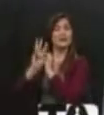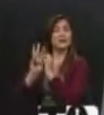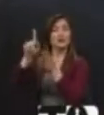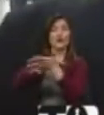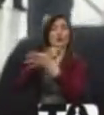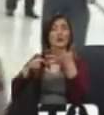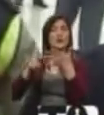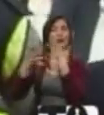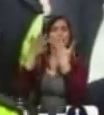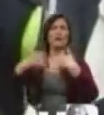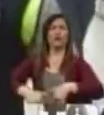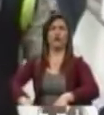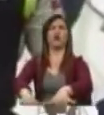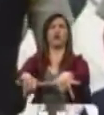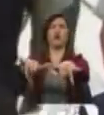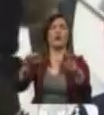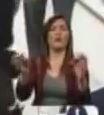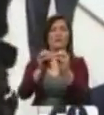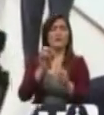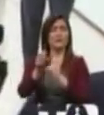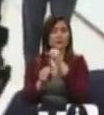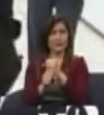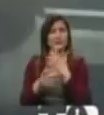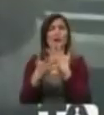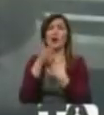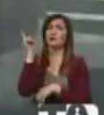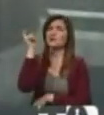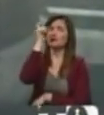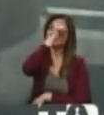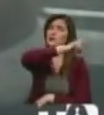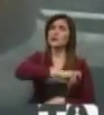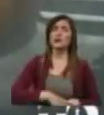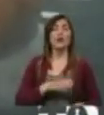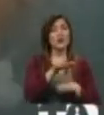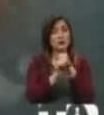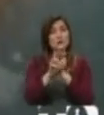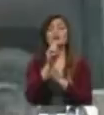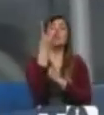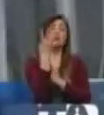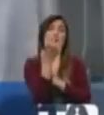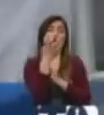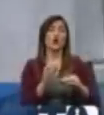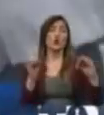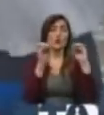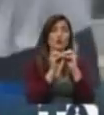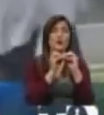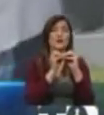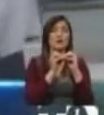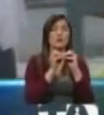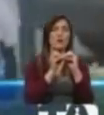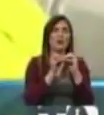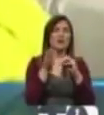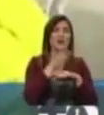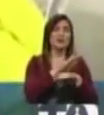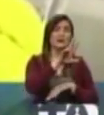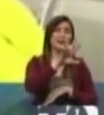también la cadena perpetua. Y aumentar el número de años en las penas es complicado. En el 2014 se logró aumentar la pena acumulada, que